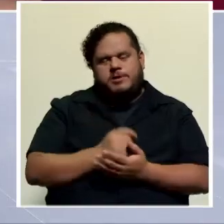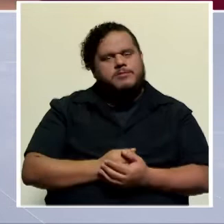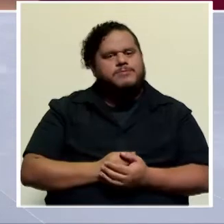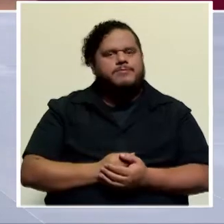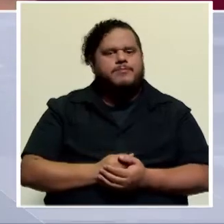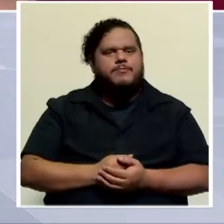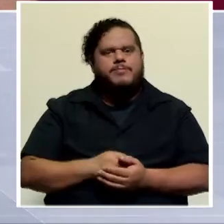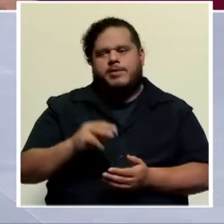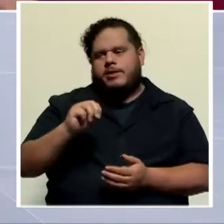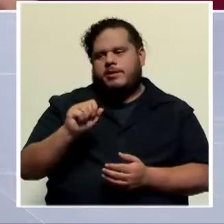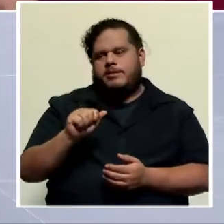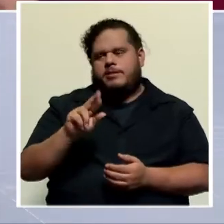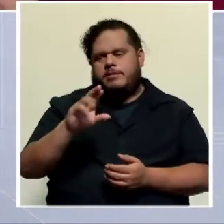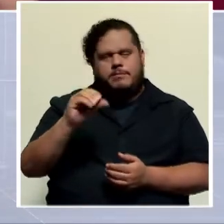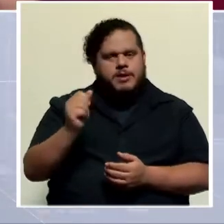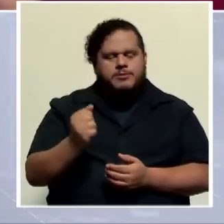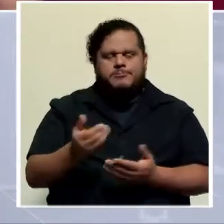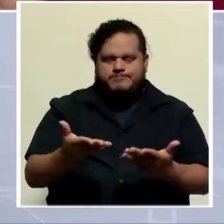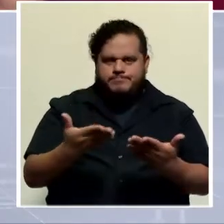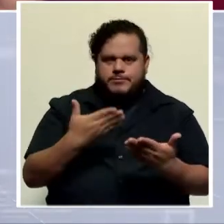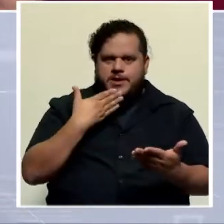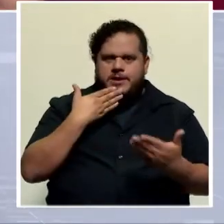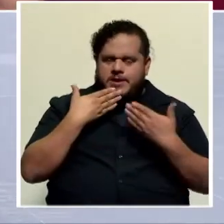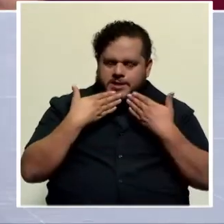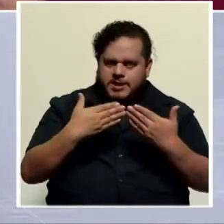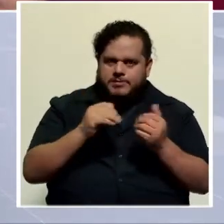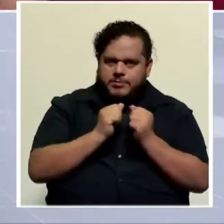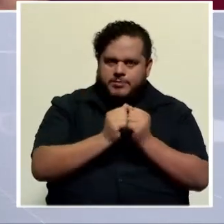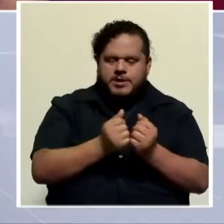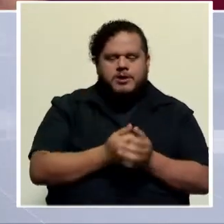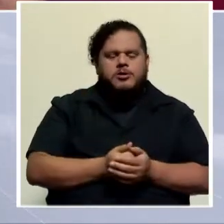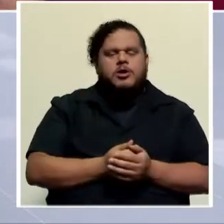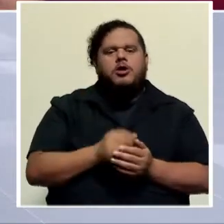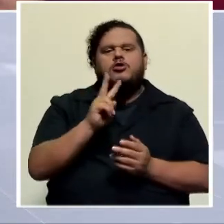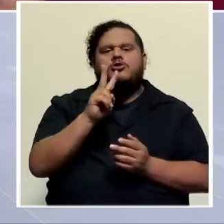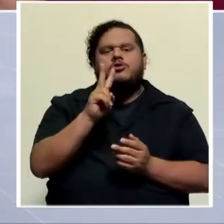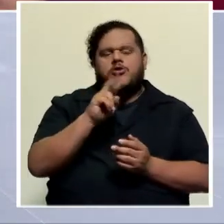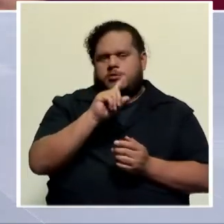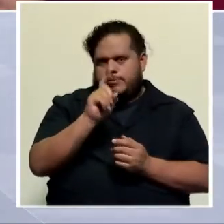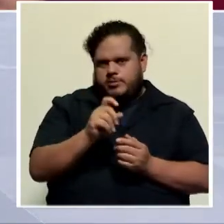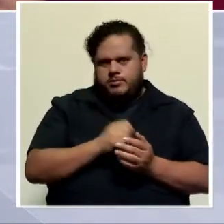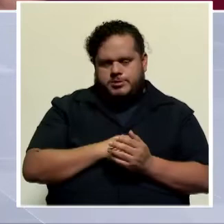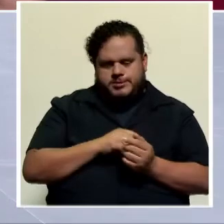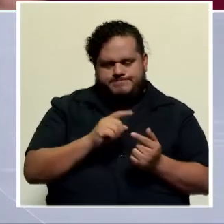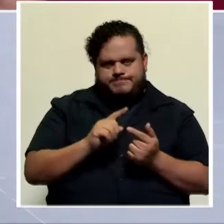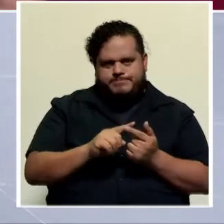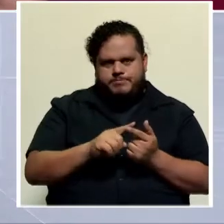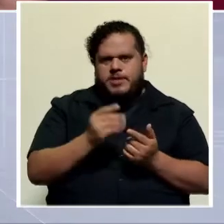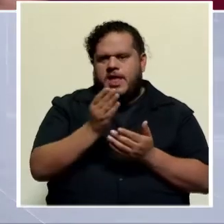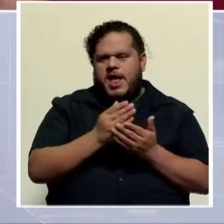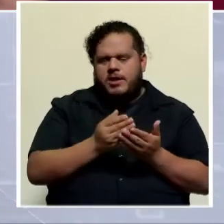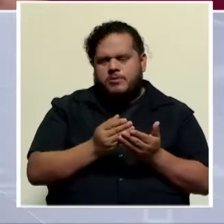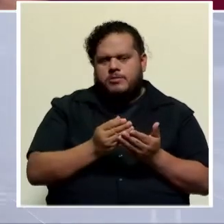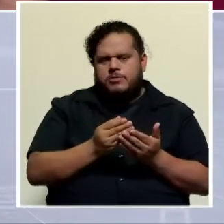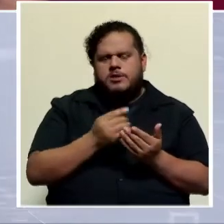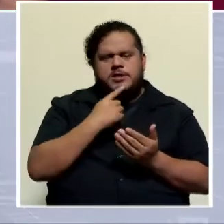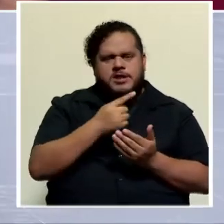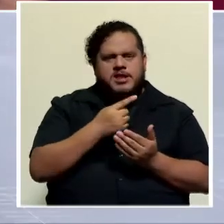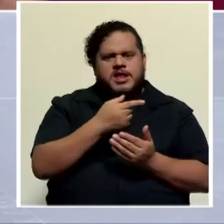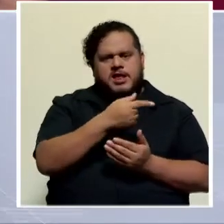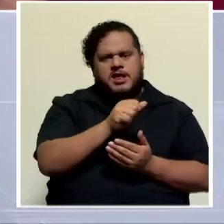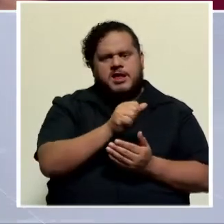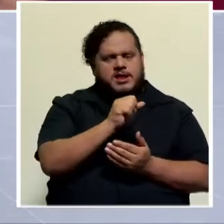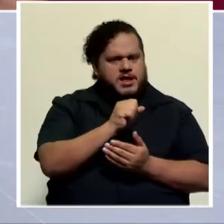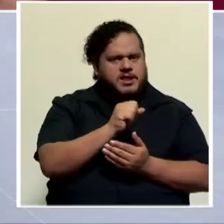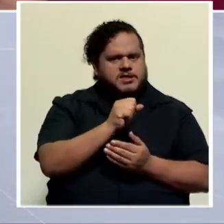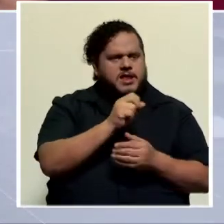Marco, ¿qué tal? Muchísimas gracias por acompañarnos. Dos preguntas desde el punto de vista técnico. Hay quienes abogan por el gas natural, cual si